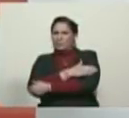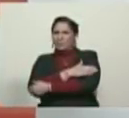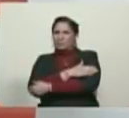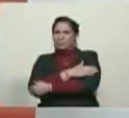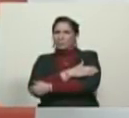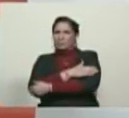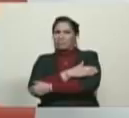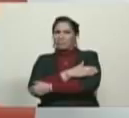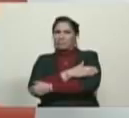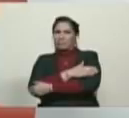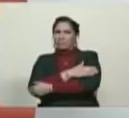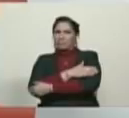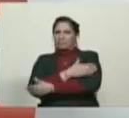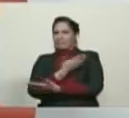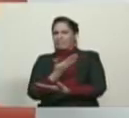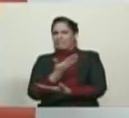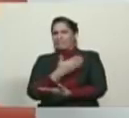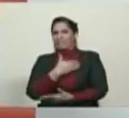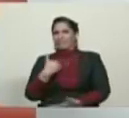Porque no tienen a nadie.